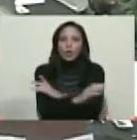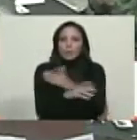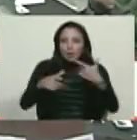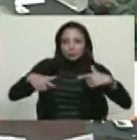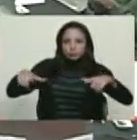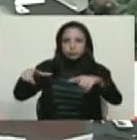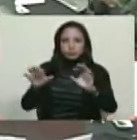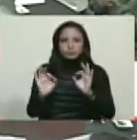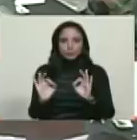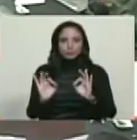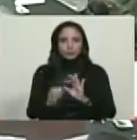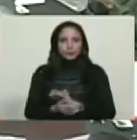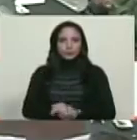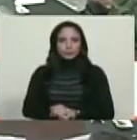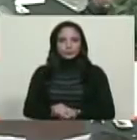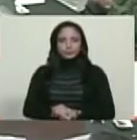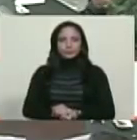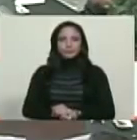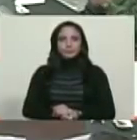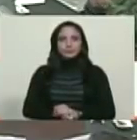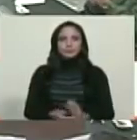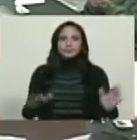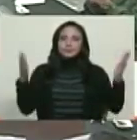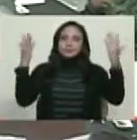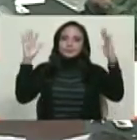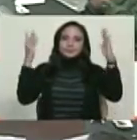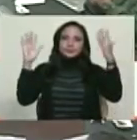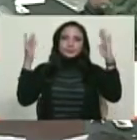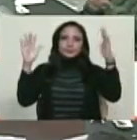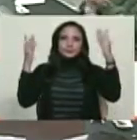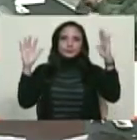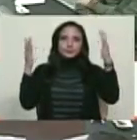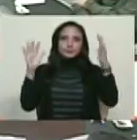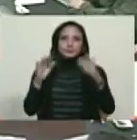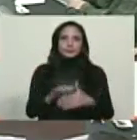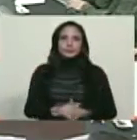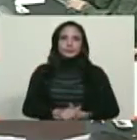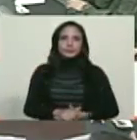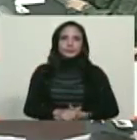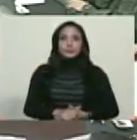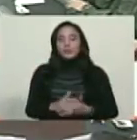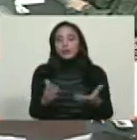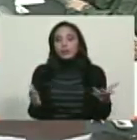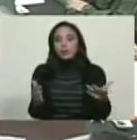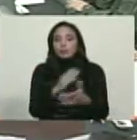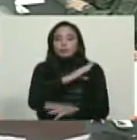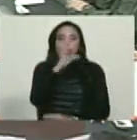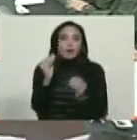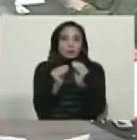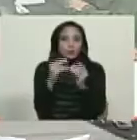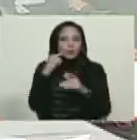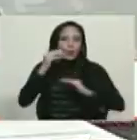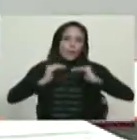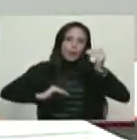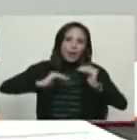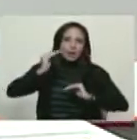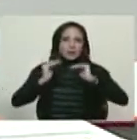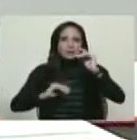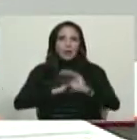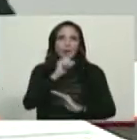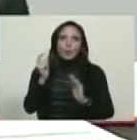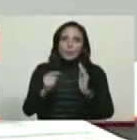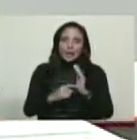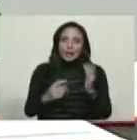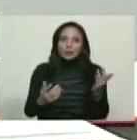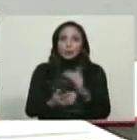fachada atlántica del Delta del Orinoco. Así que, en pocas palabras, hemos hecho un balance,